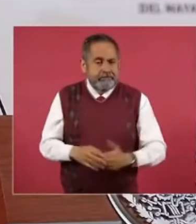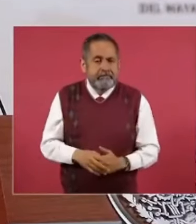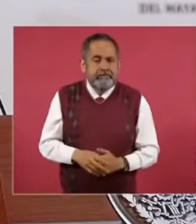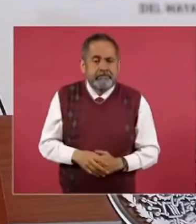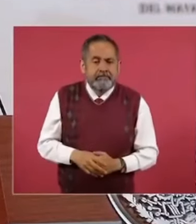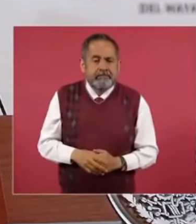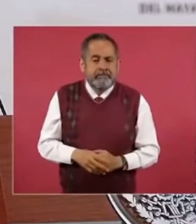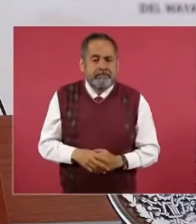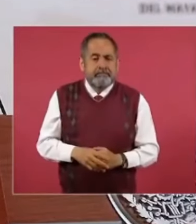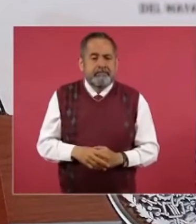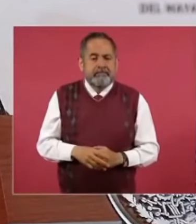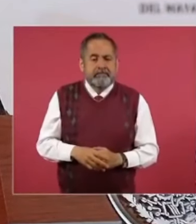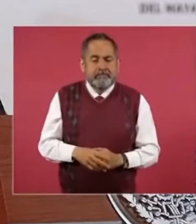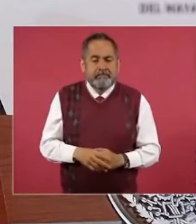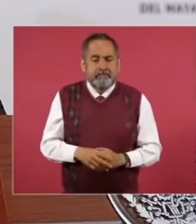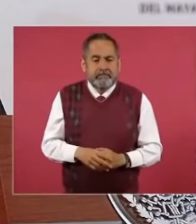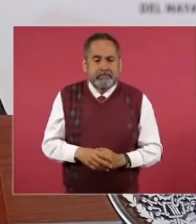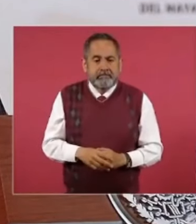habla